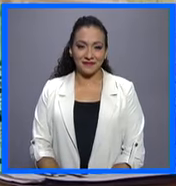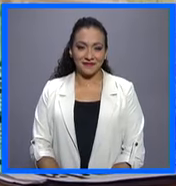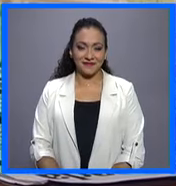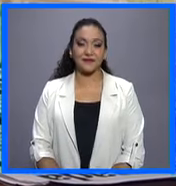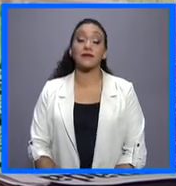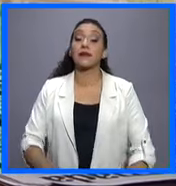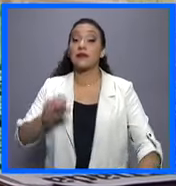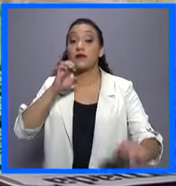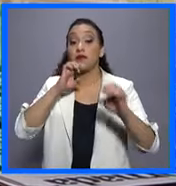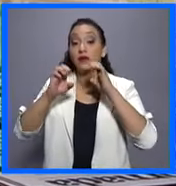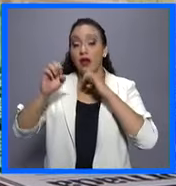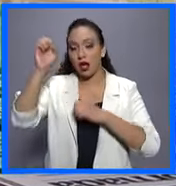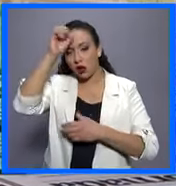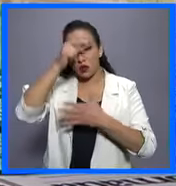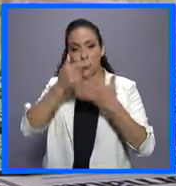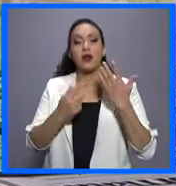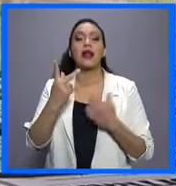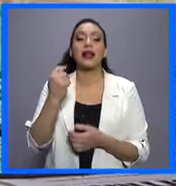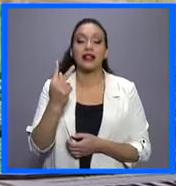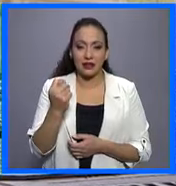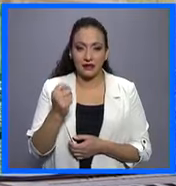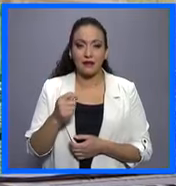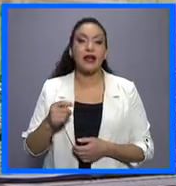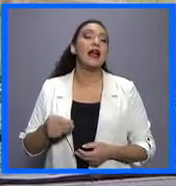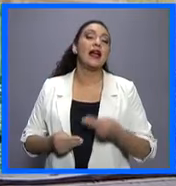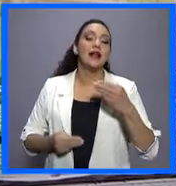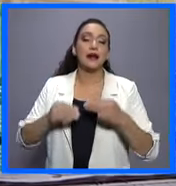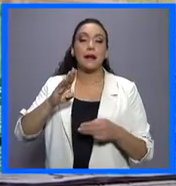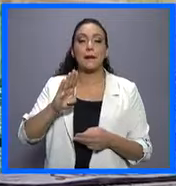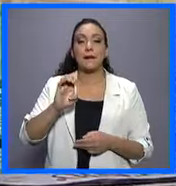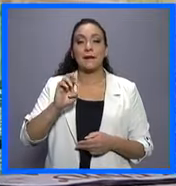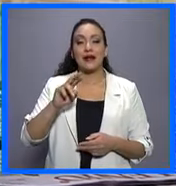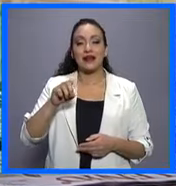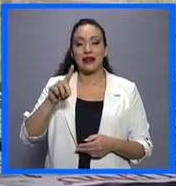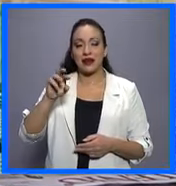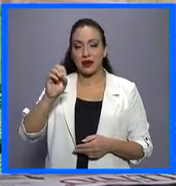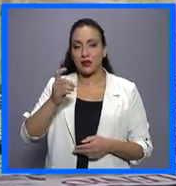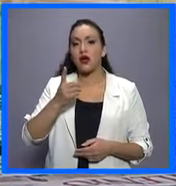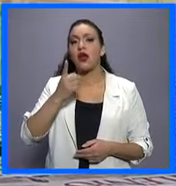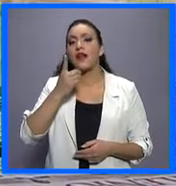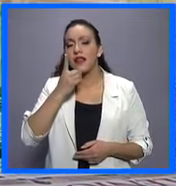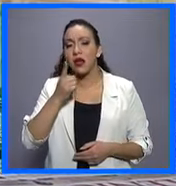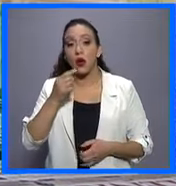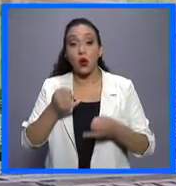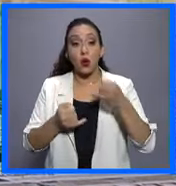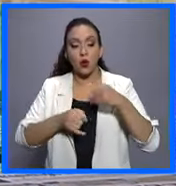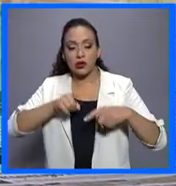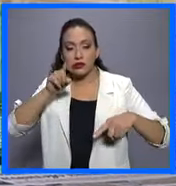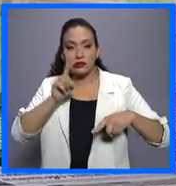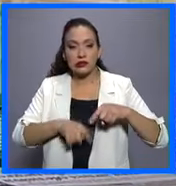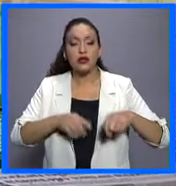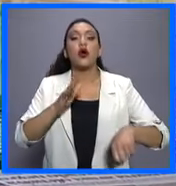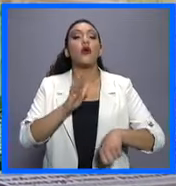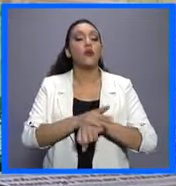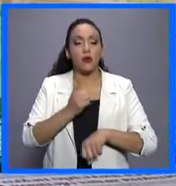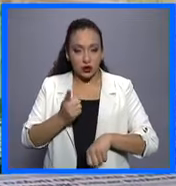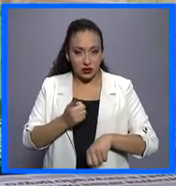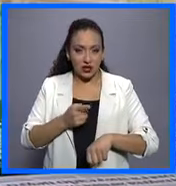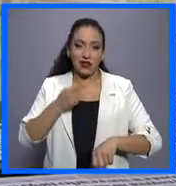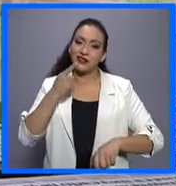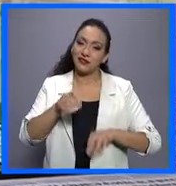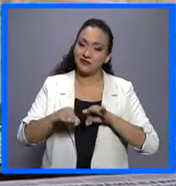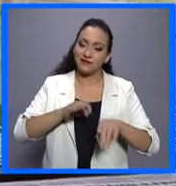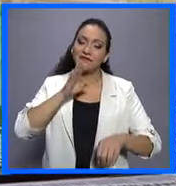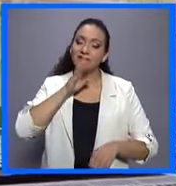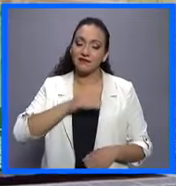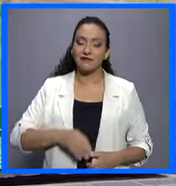En entrevista para Plural TV, el magistrado Bernardo Batis habló de la suspensión de un juez por faltas graves en el ejercicio de la